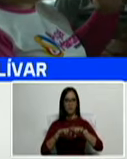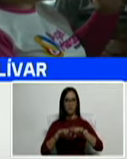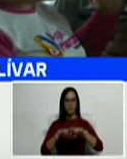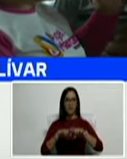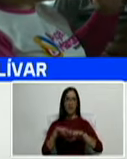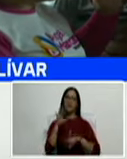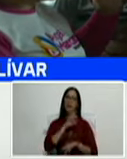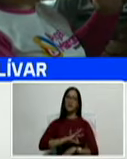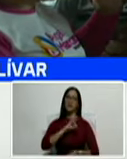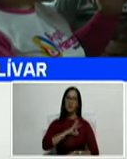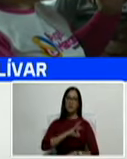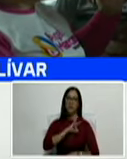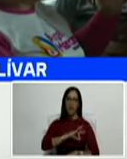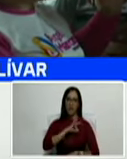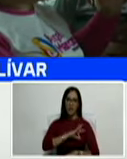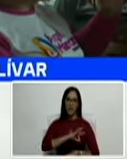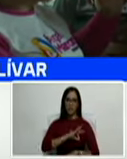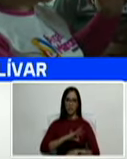del socialismo